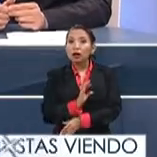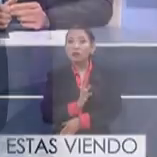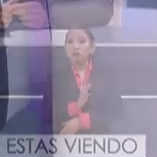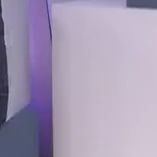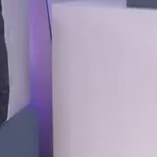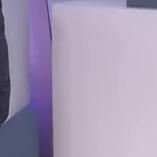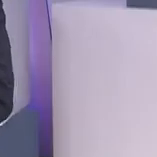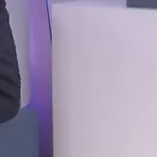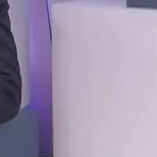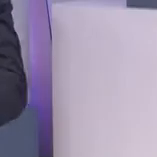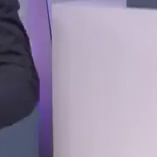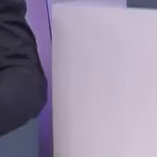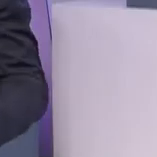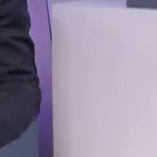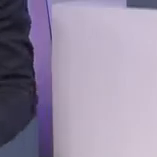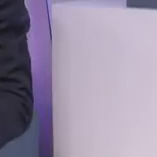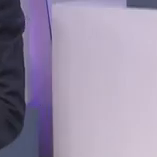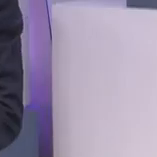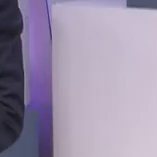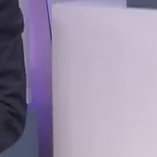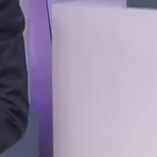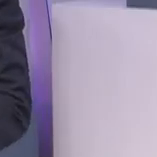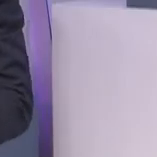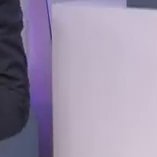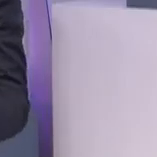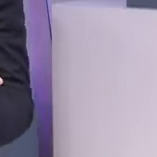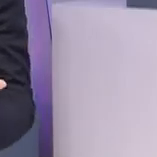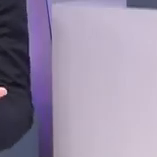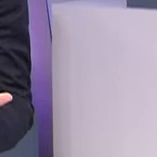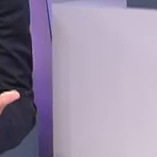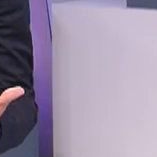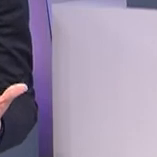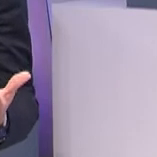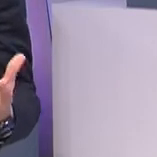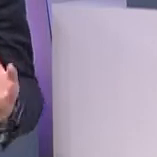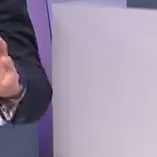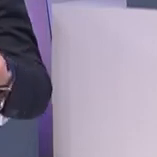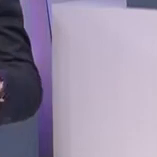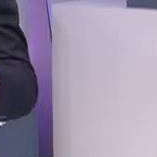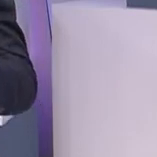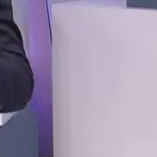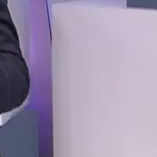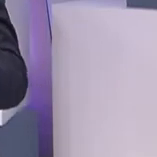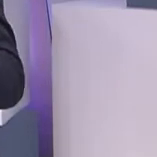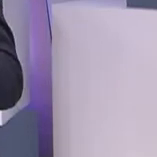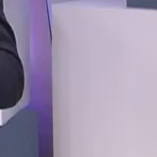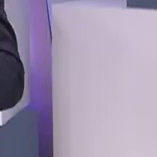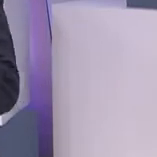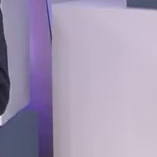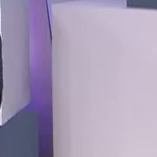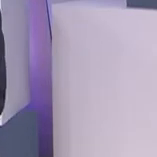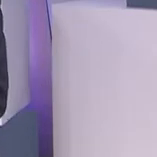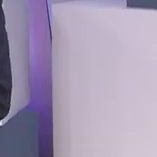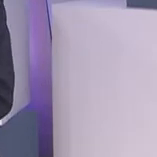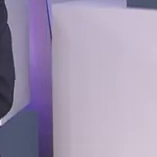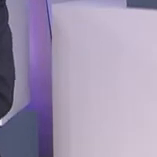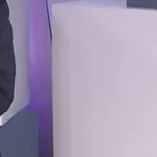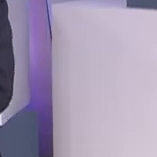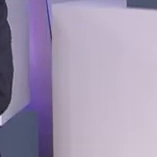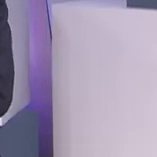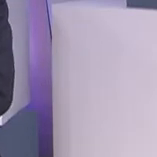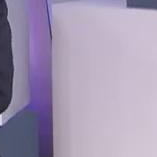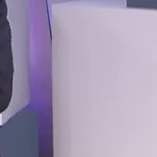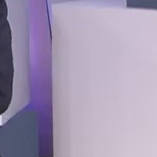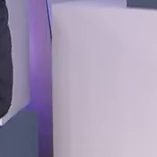las secuelas. Berenice Sánchez también nos explicó por qué en la mayoría de las veces el cáncer infantil es detectado en una etapa